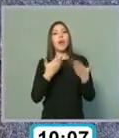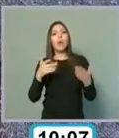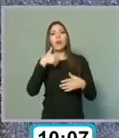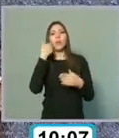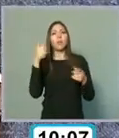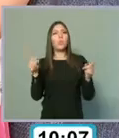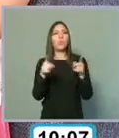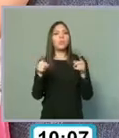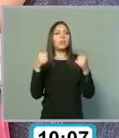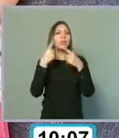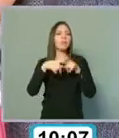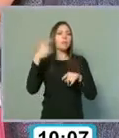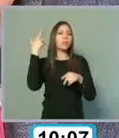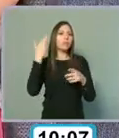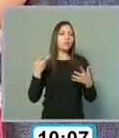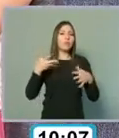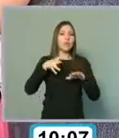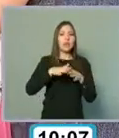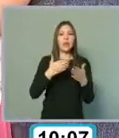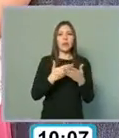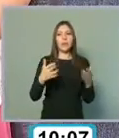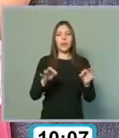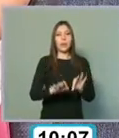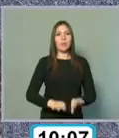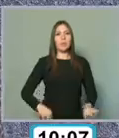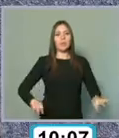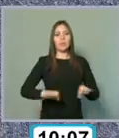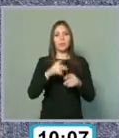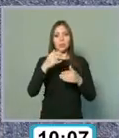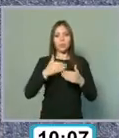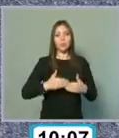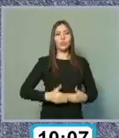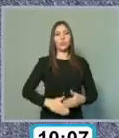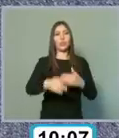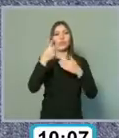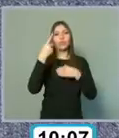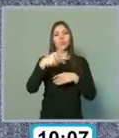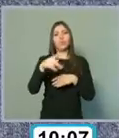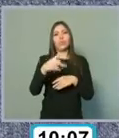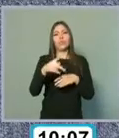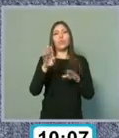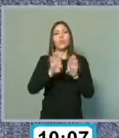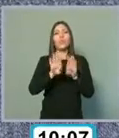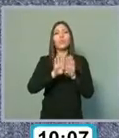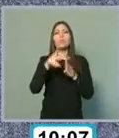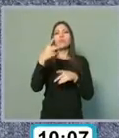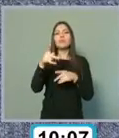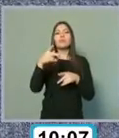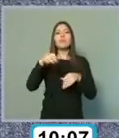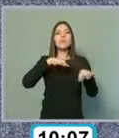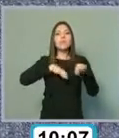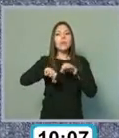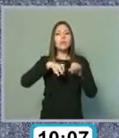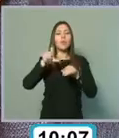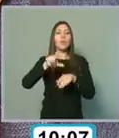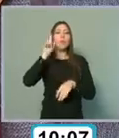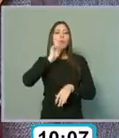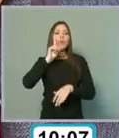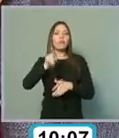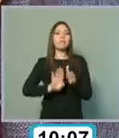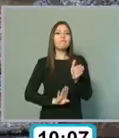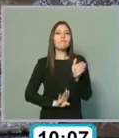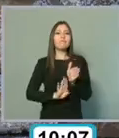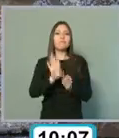también han sido influencia importante en mi carrera y en mi crecimiento como mujer, como ser humano. Estaba leyendo que hay una fusión como